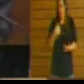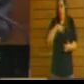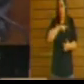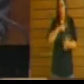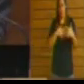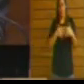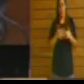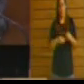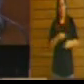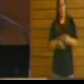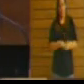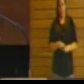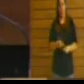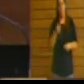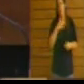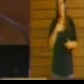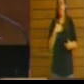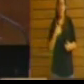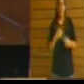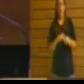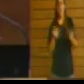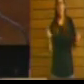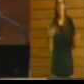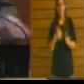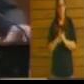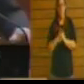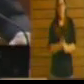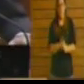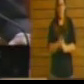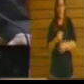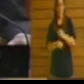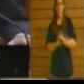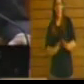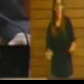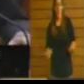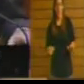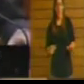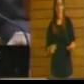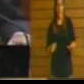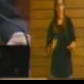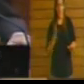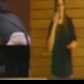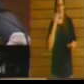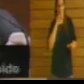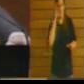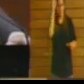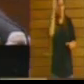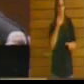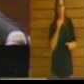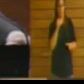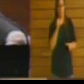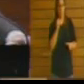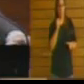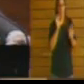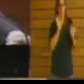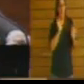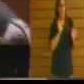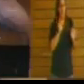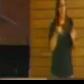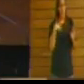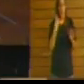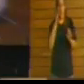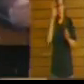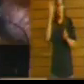quieren desaparecer, es que ustedes no han hecho nada, es que ustedes lo han perseguido. Es que, mire, cuando uno escucha ese argumento y en otros sitios escucha el argumento